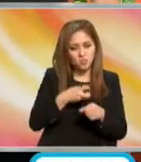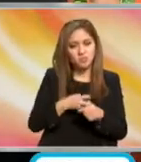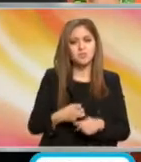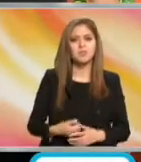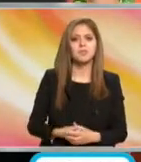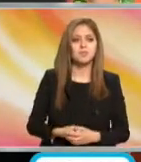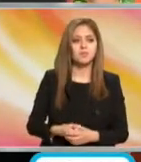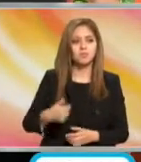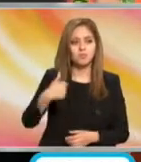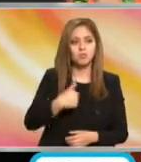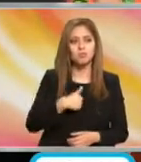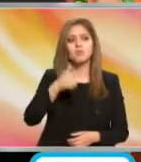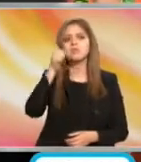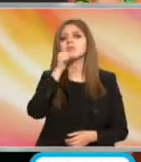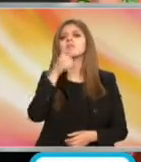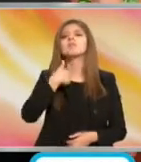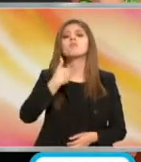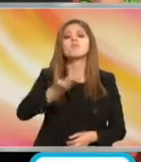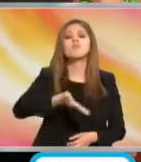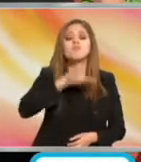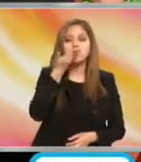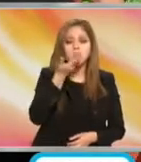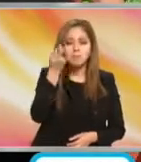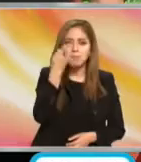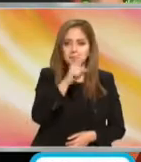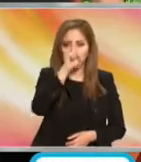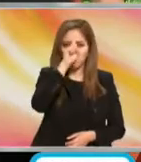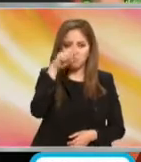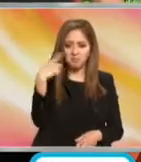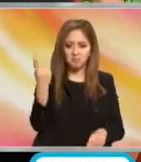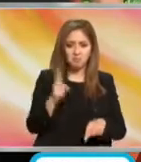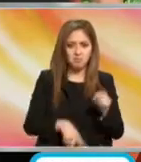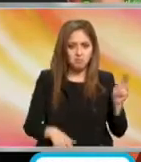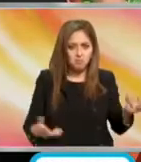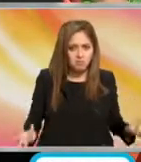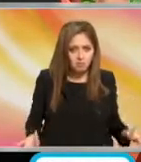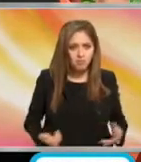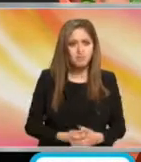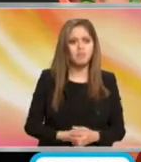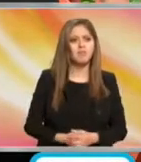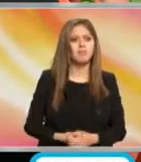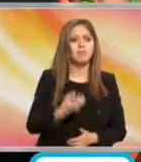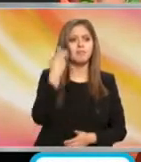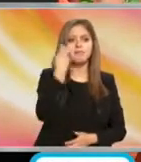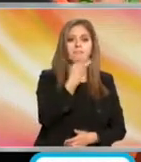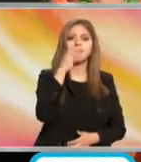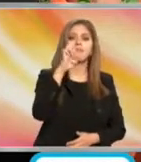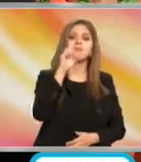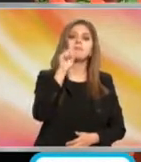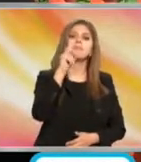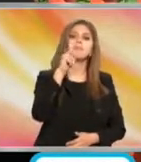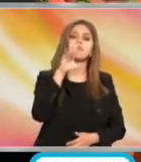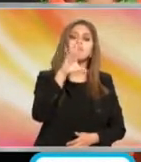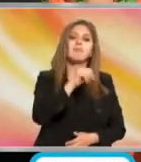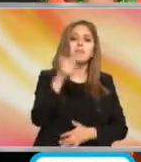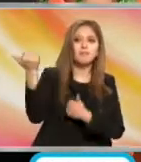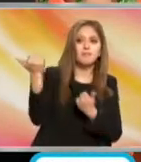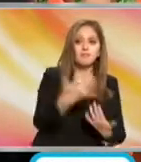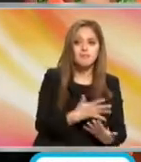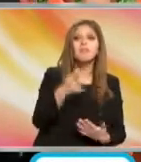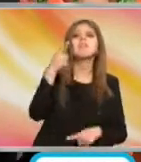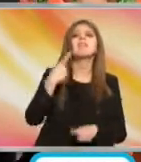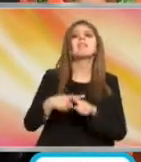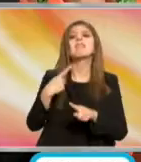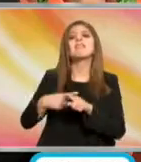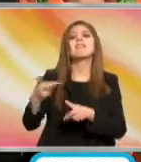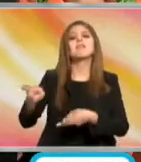tallito fibroso y no me había dado Pero- cuenta que es sencillo. Esa espinaca la trajo Gabriela aquí. ¿A quién se la robó? A ver, cuéntame. A Popeye. A